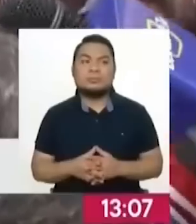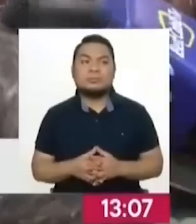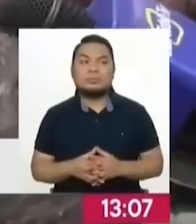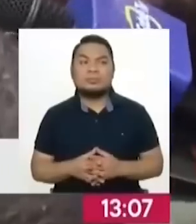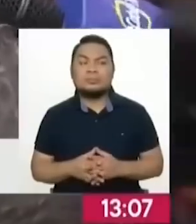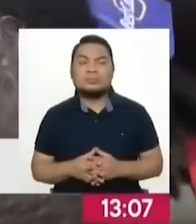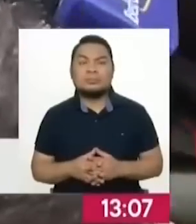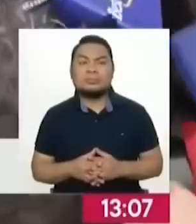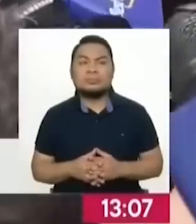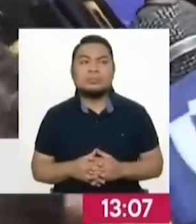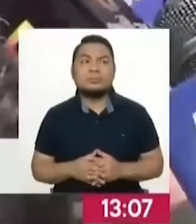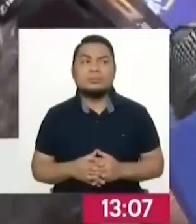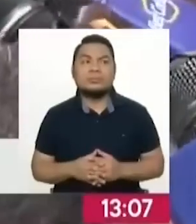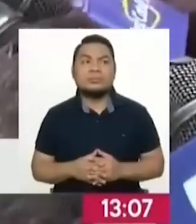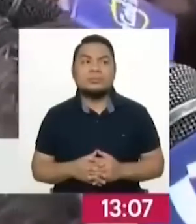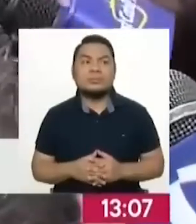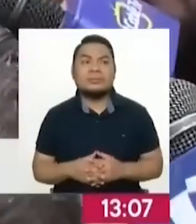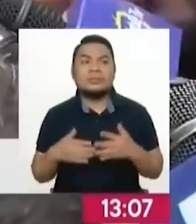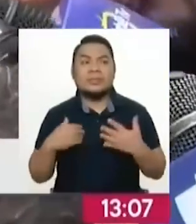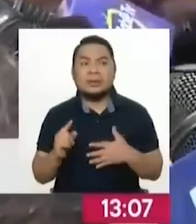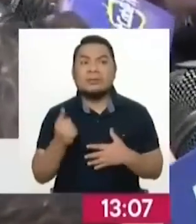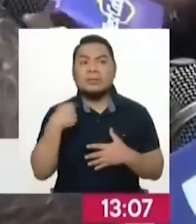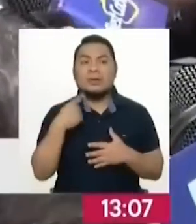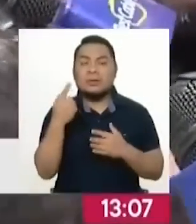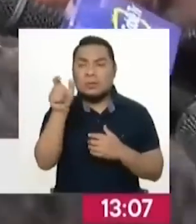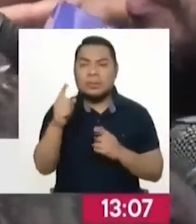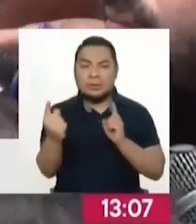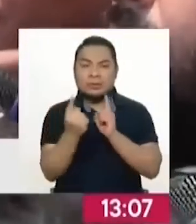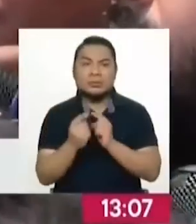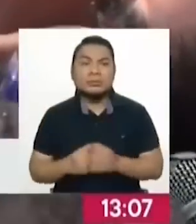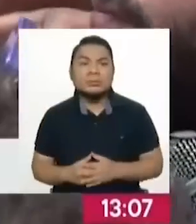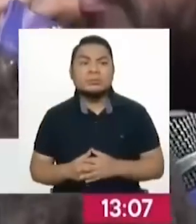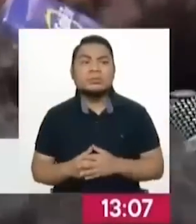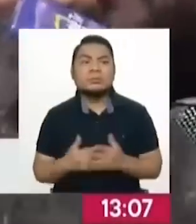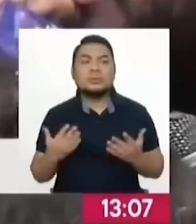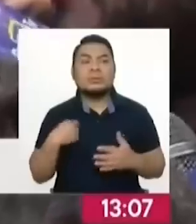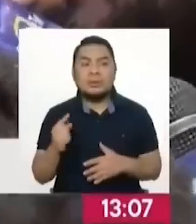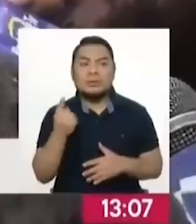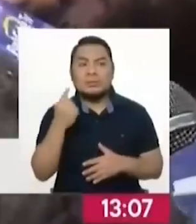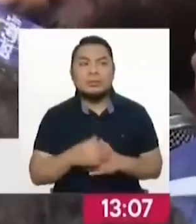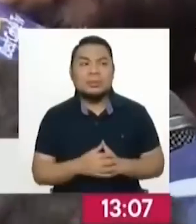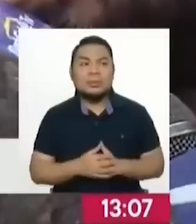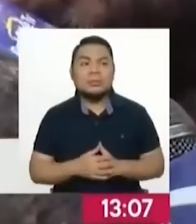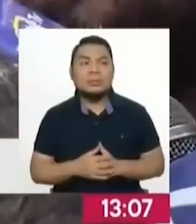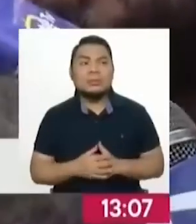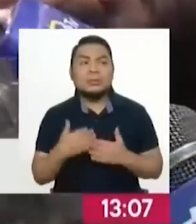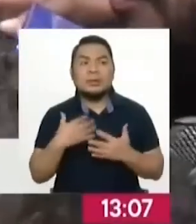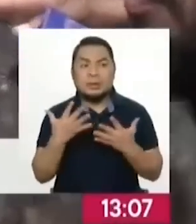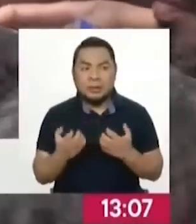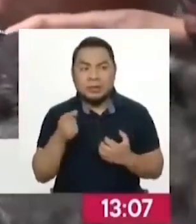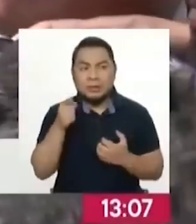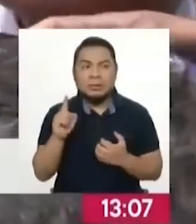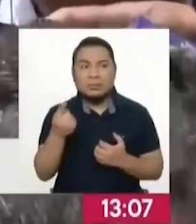Mira, primero lo que quiero contar con él personalmente. Pero quiero... Primero quiero... Mira, quiero conseguir el